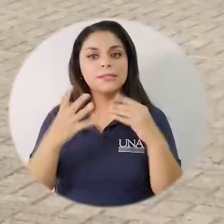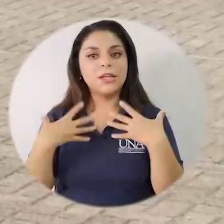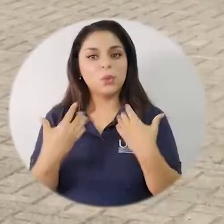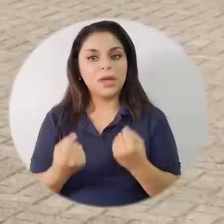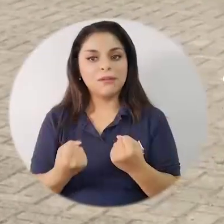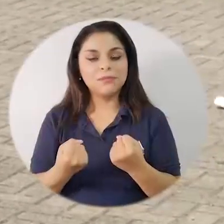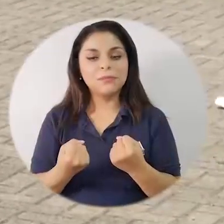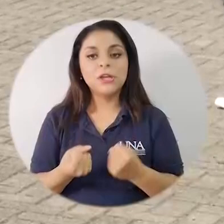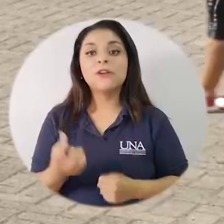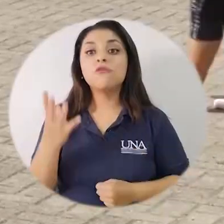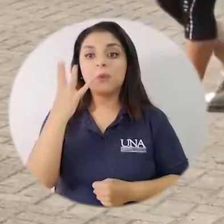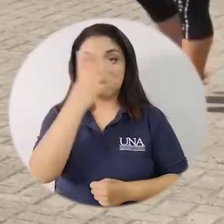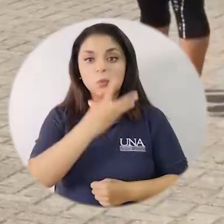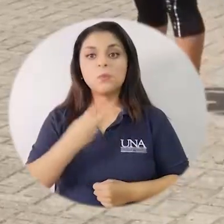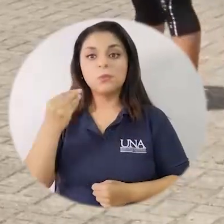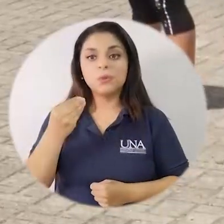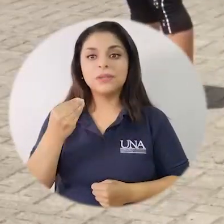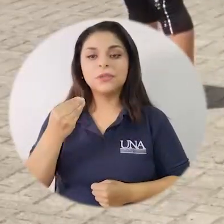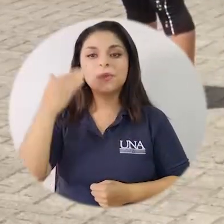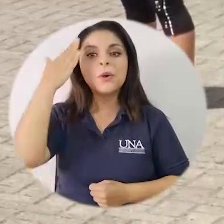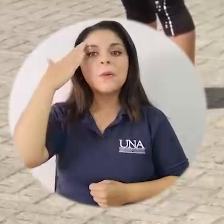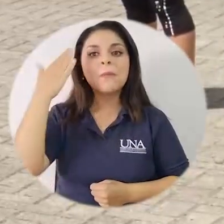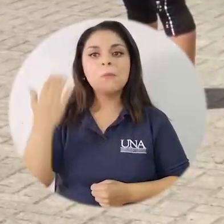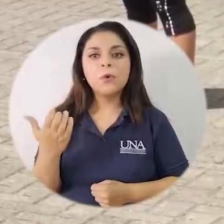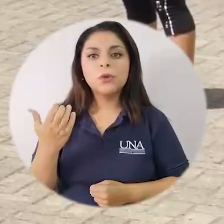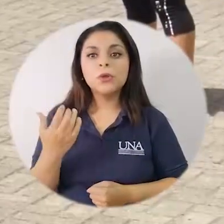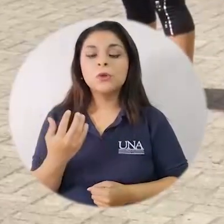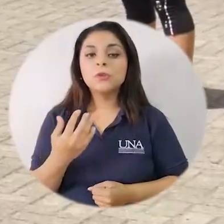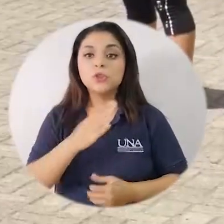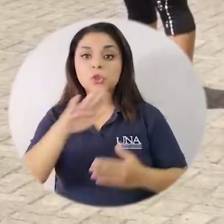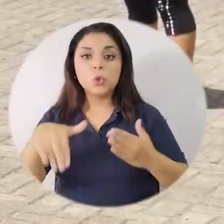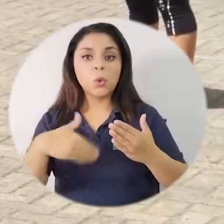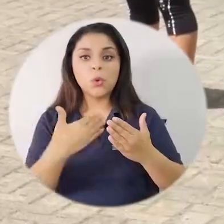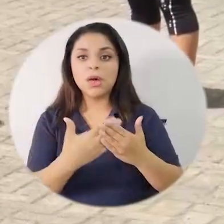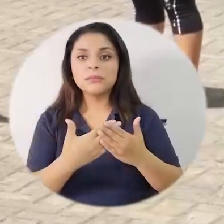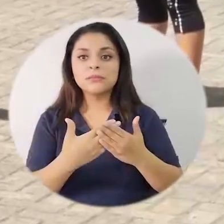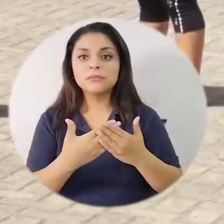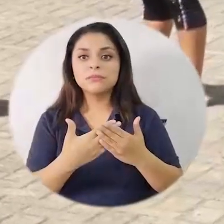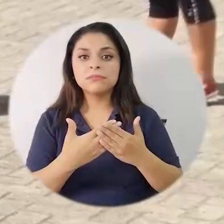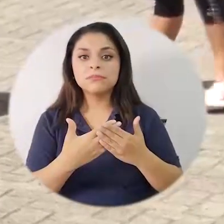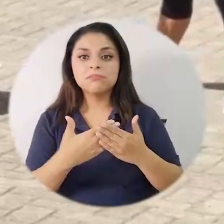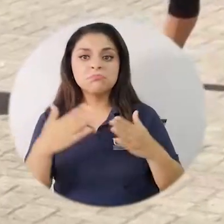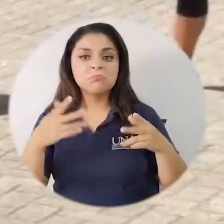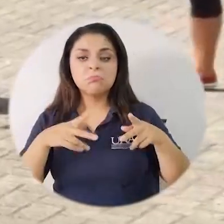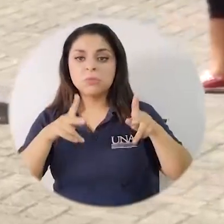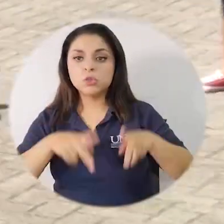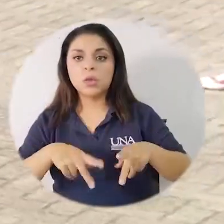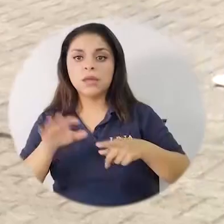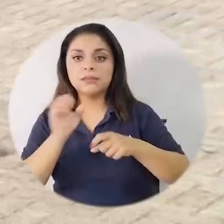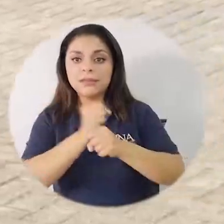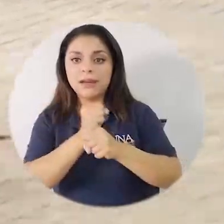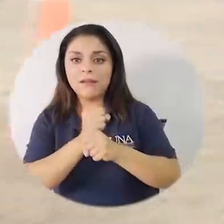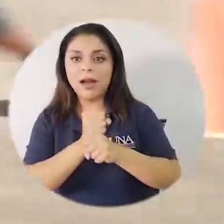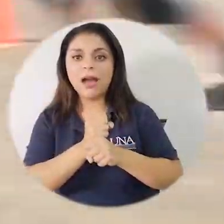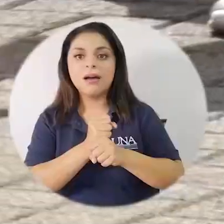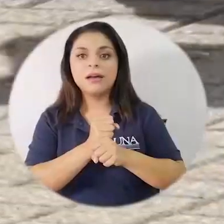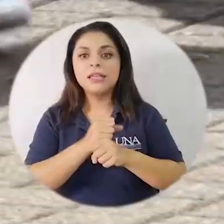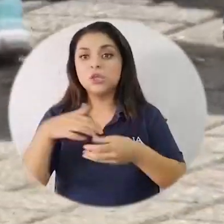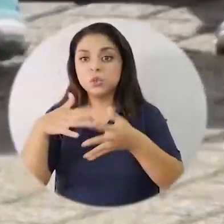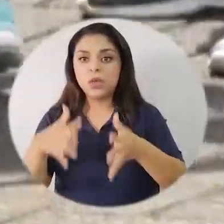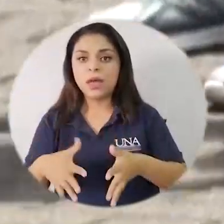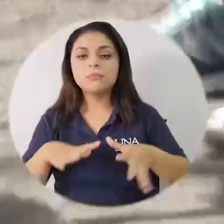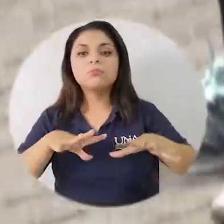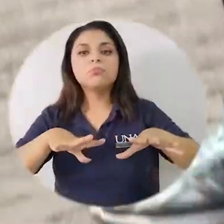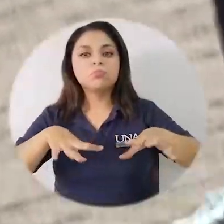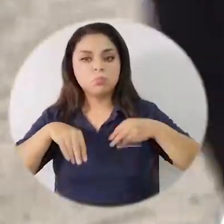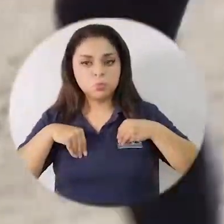persona coma más saludable. Fue muy bonito porque hubo mucha aceptación tanto de todo el